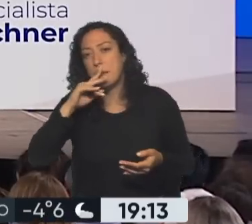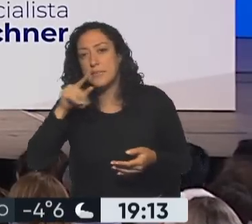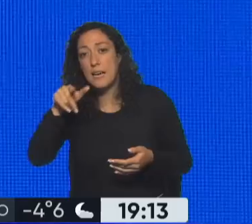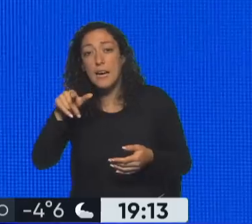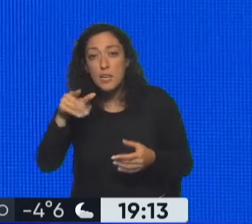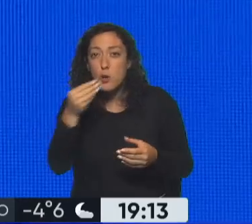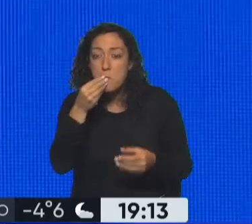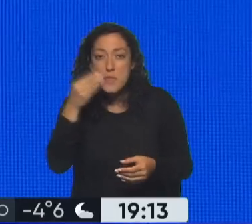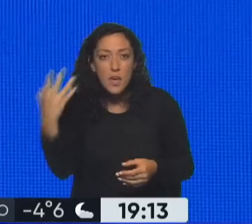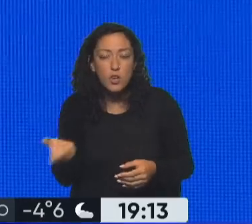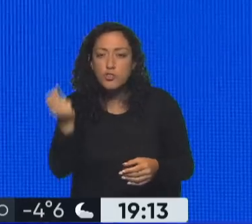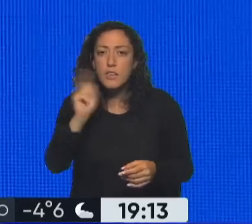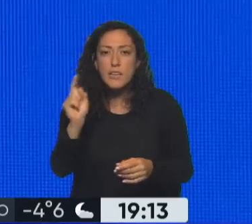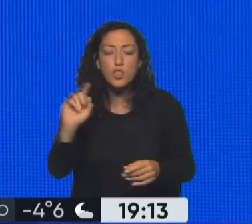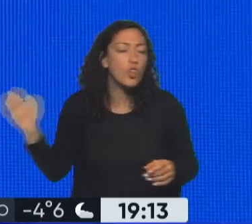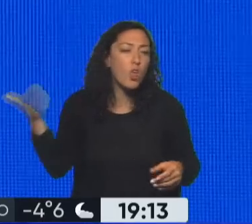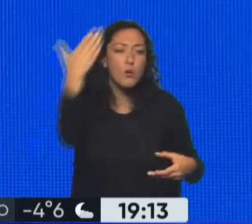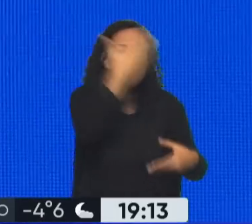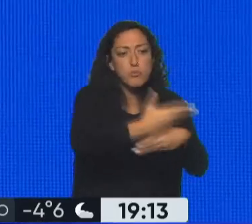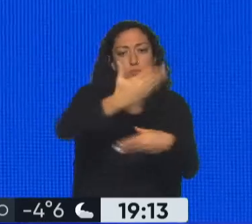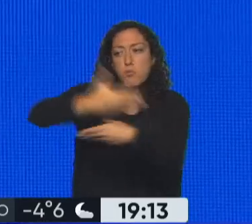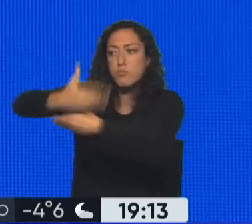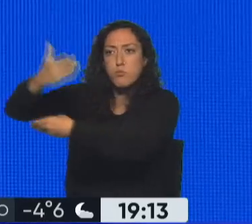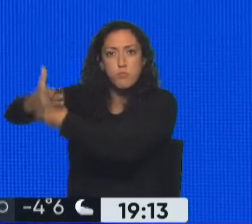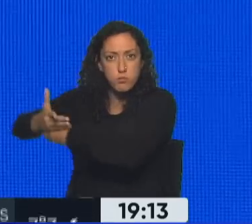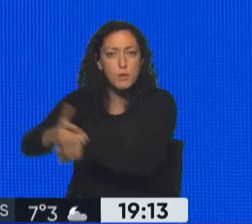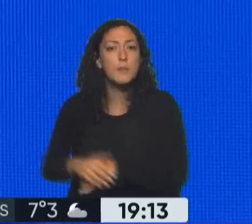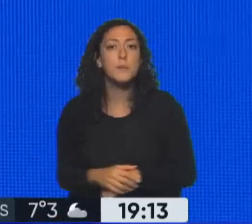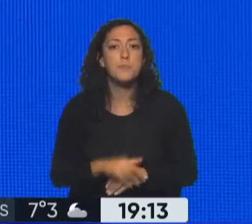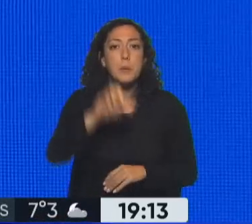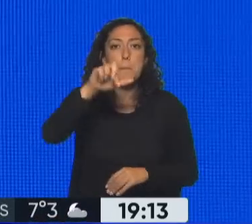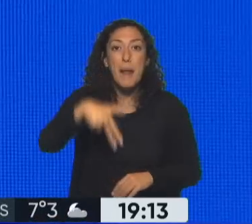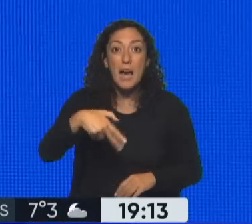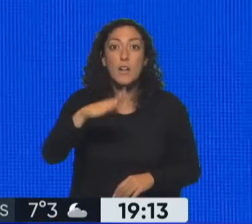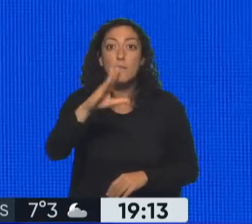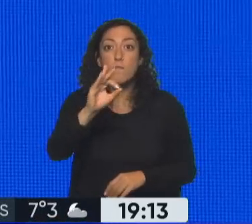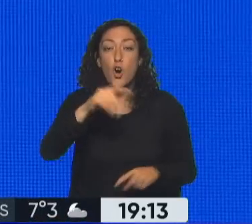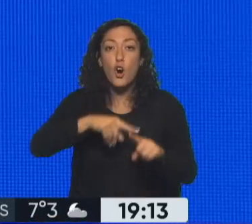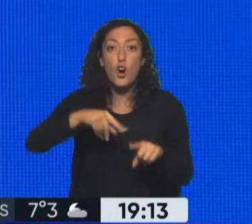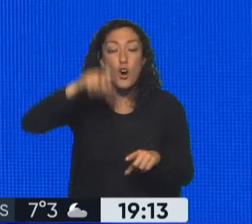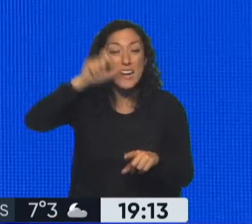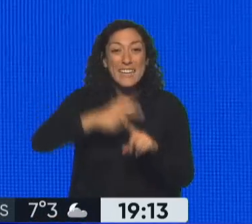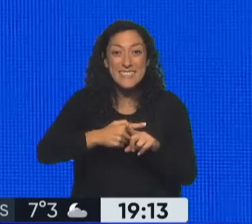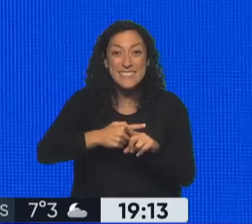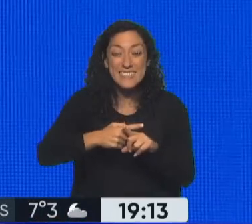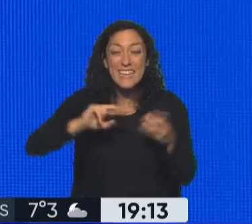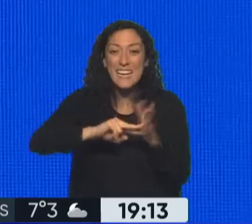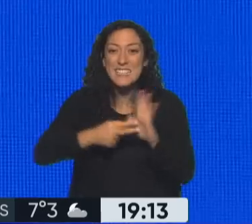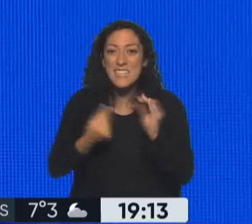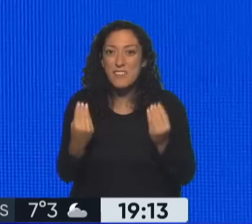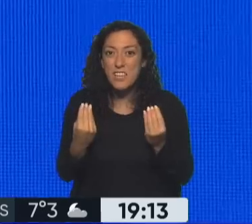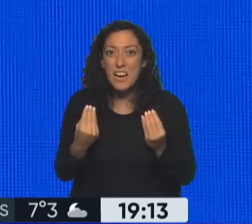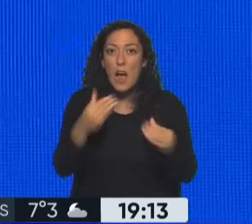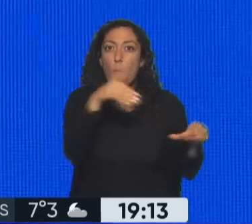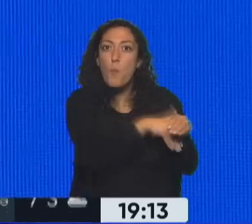comida, cerró todo. Y ese plan Bonex, que significó que cuando vos ibas al banco en lugar de